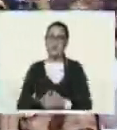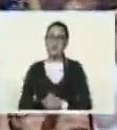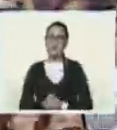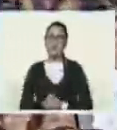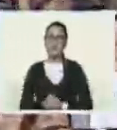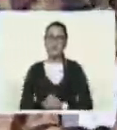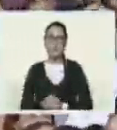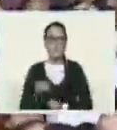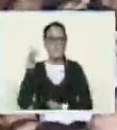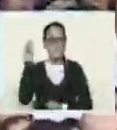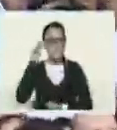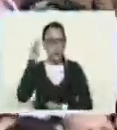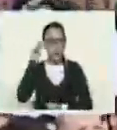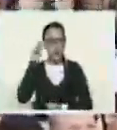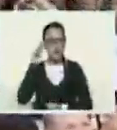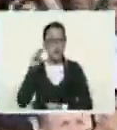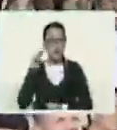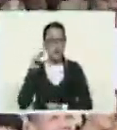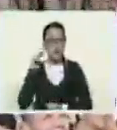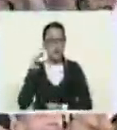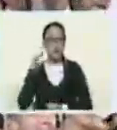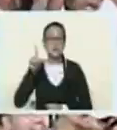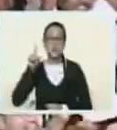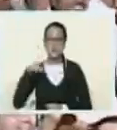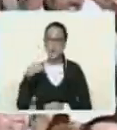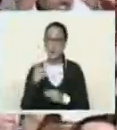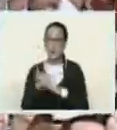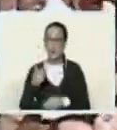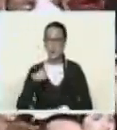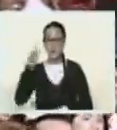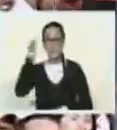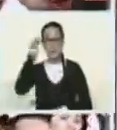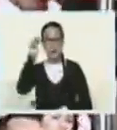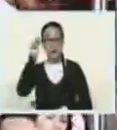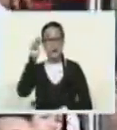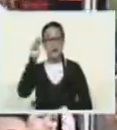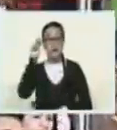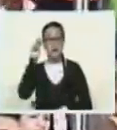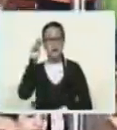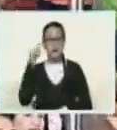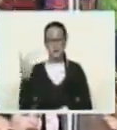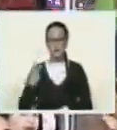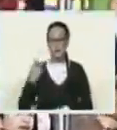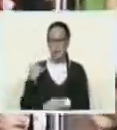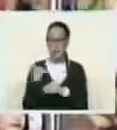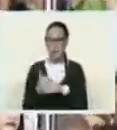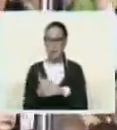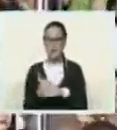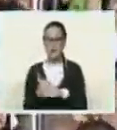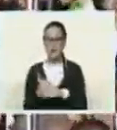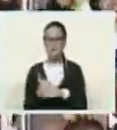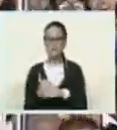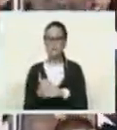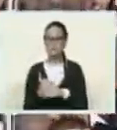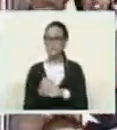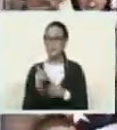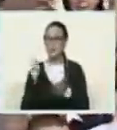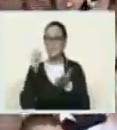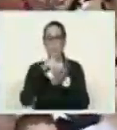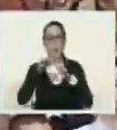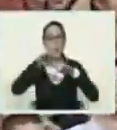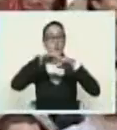Tuvo un maestro gigante que también fue mi maestro. Y recorrió junto a él el mundo